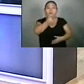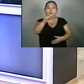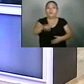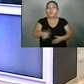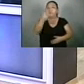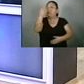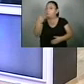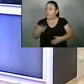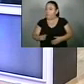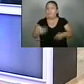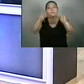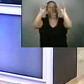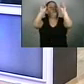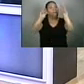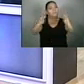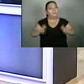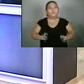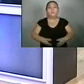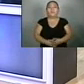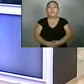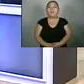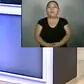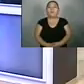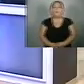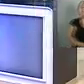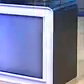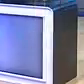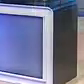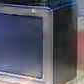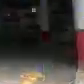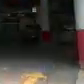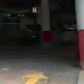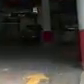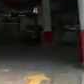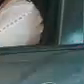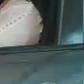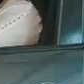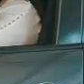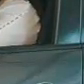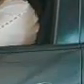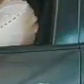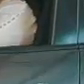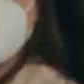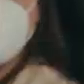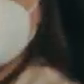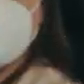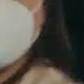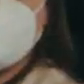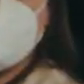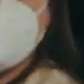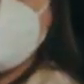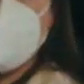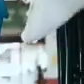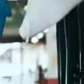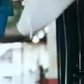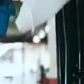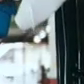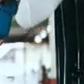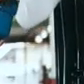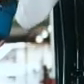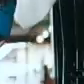este día y rápidamente vamos con nuestros titulares. En Excel Talleres garantizamos un ambiente